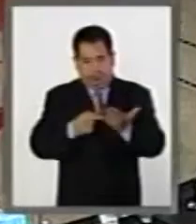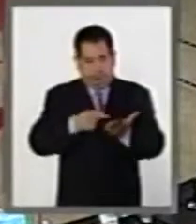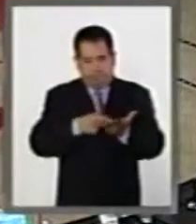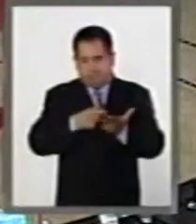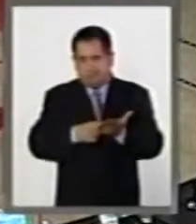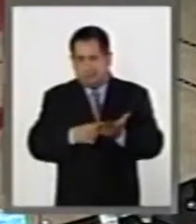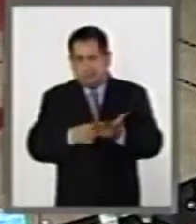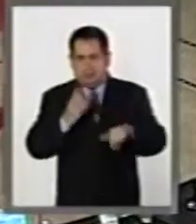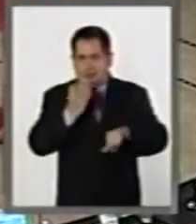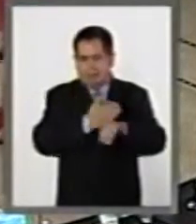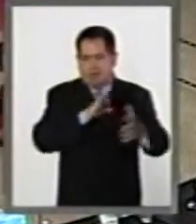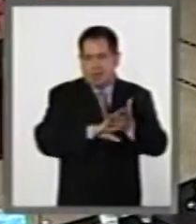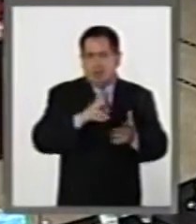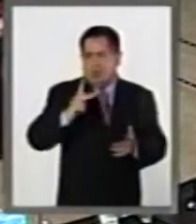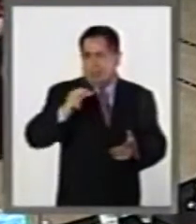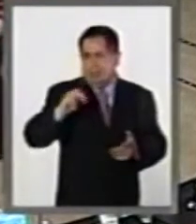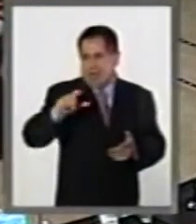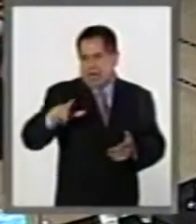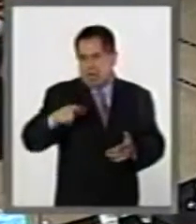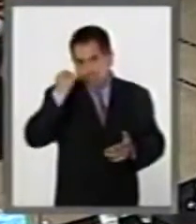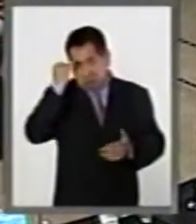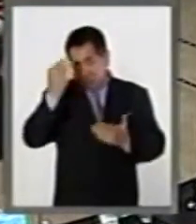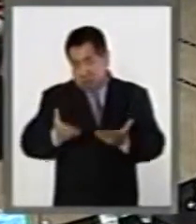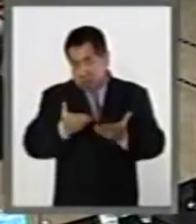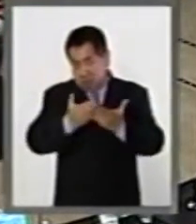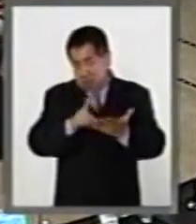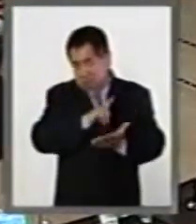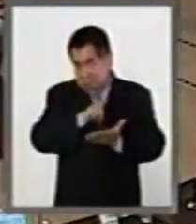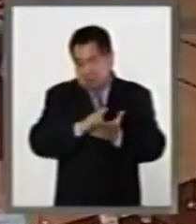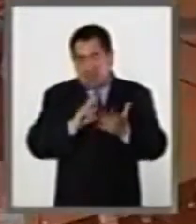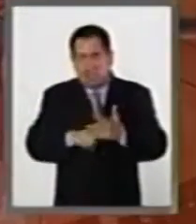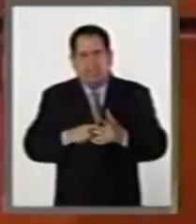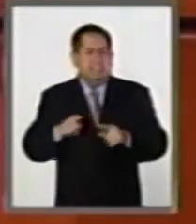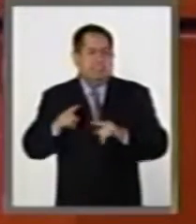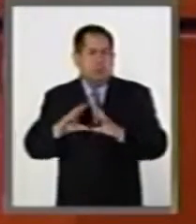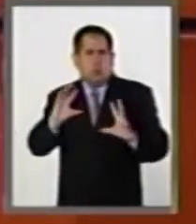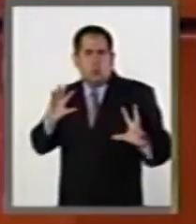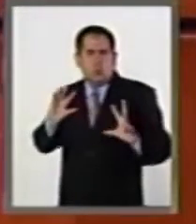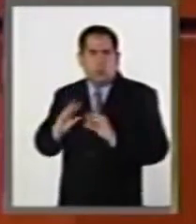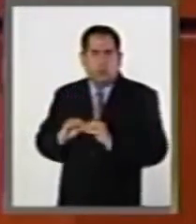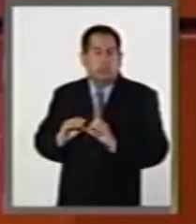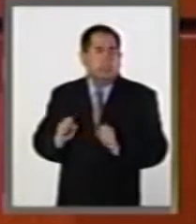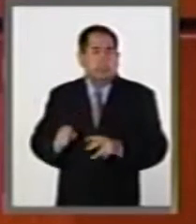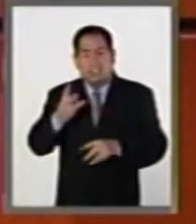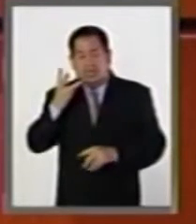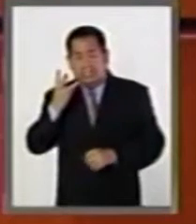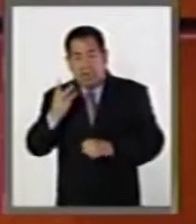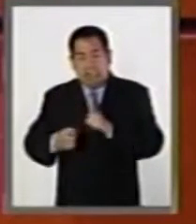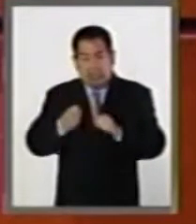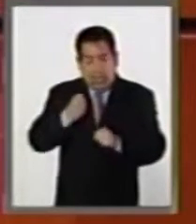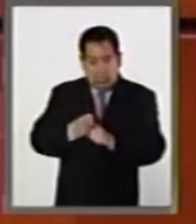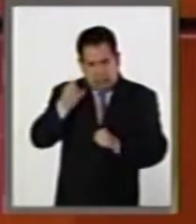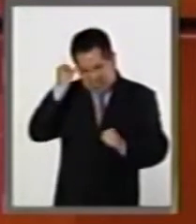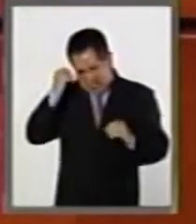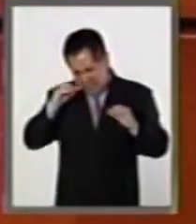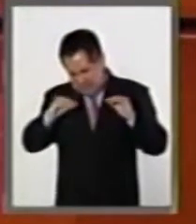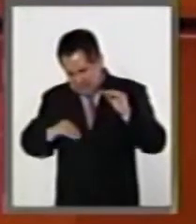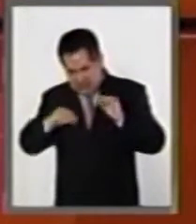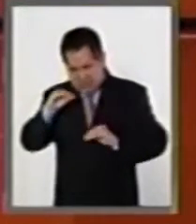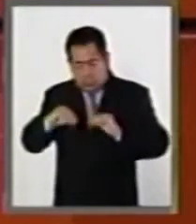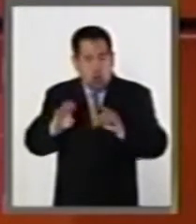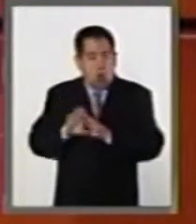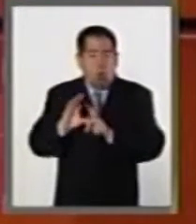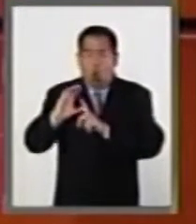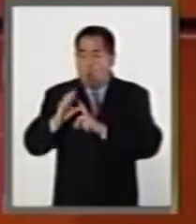que hoy ponemos a su consideración constituye el fruto del trabajo colectivo de más de 3 años en que las